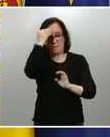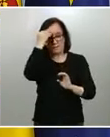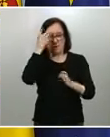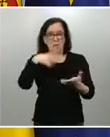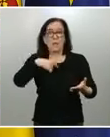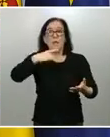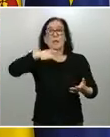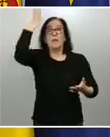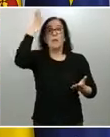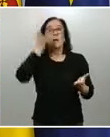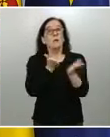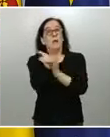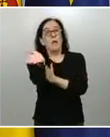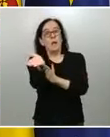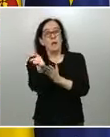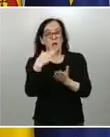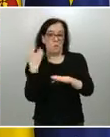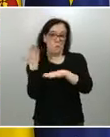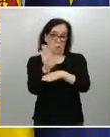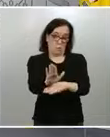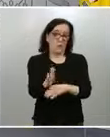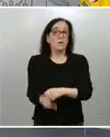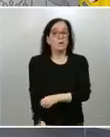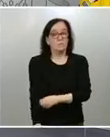por por esas alternativas